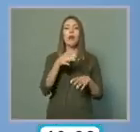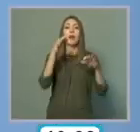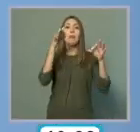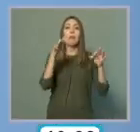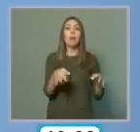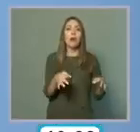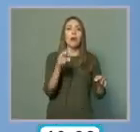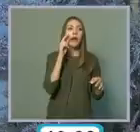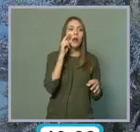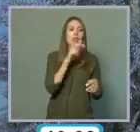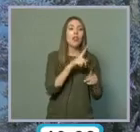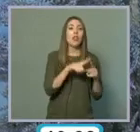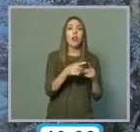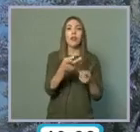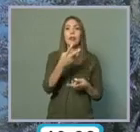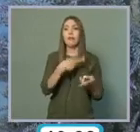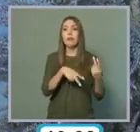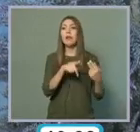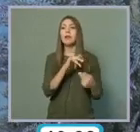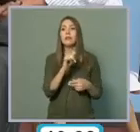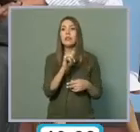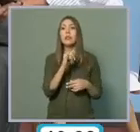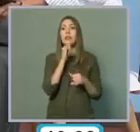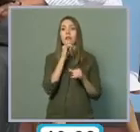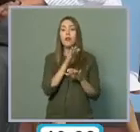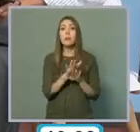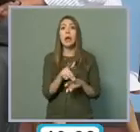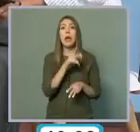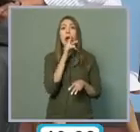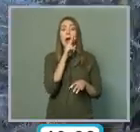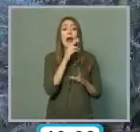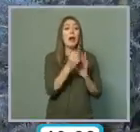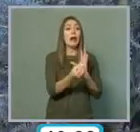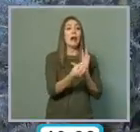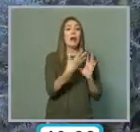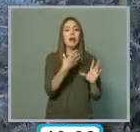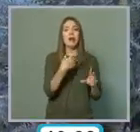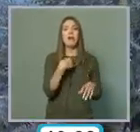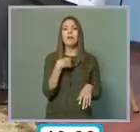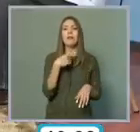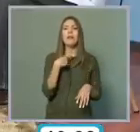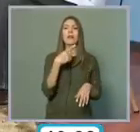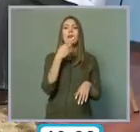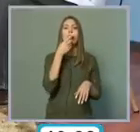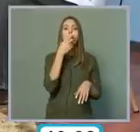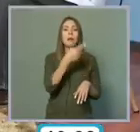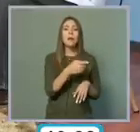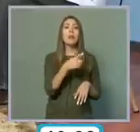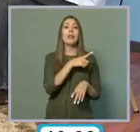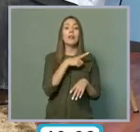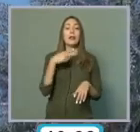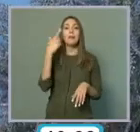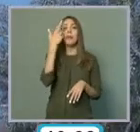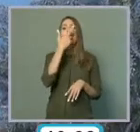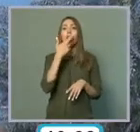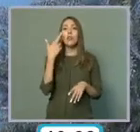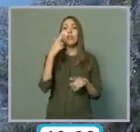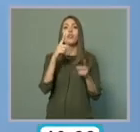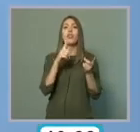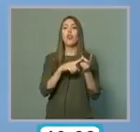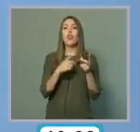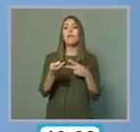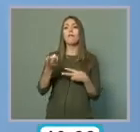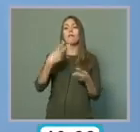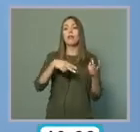Correcto, O correcto. sea, ellos reciben la información, ellos se angustian y me la pasan. Yo lo único que les digo es, consulten sus fuentes, por favor, porque Exacto. todo el tiempo